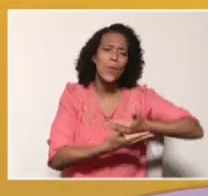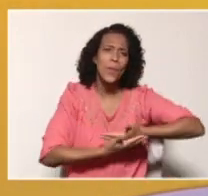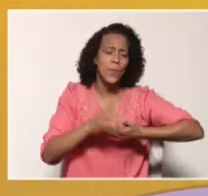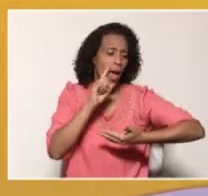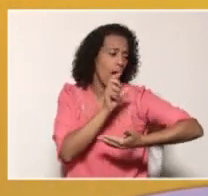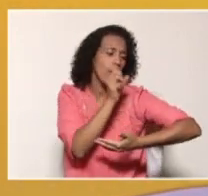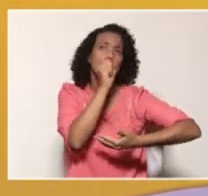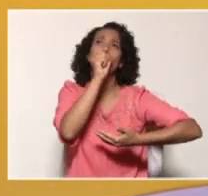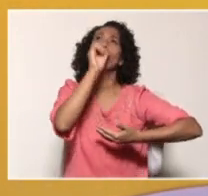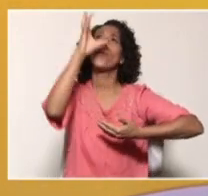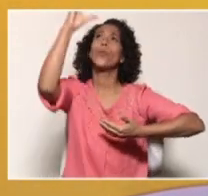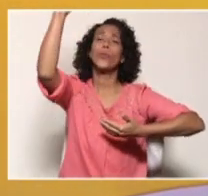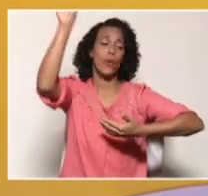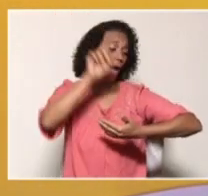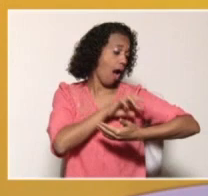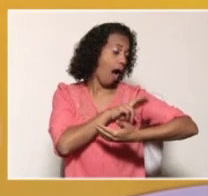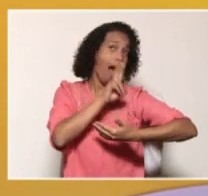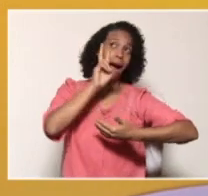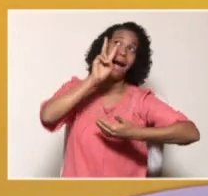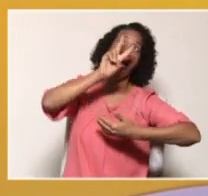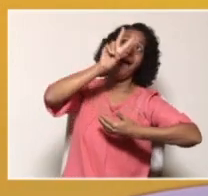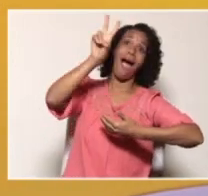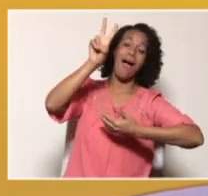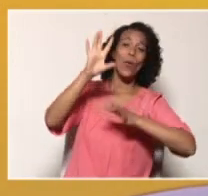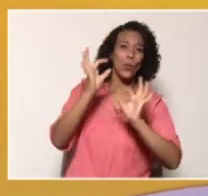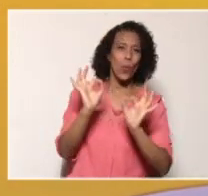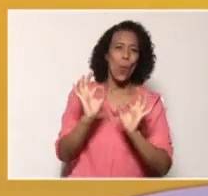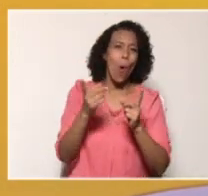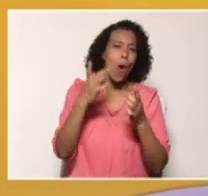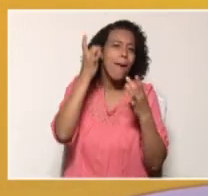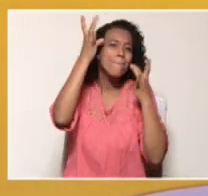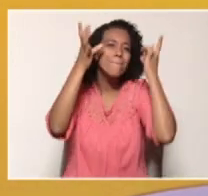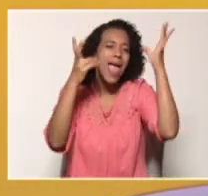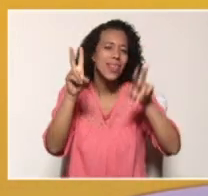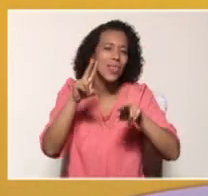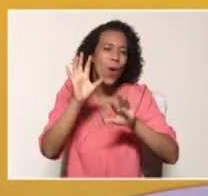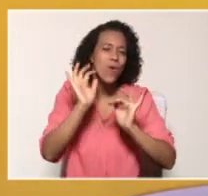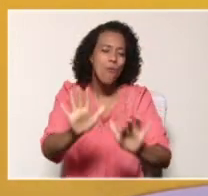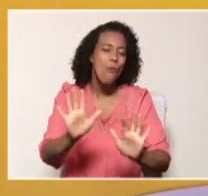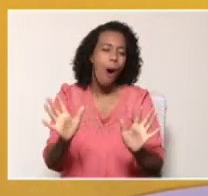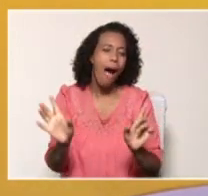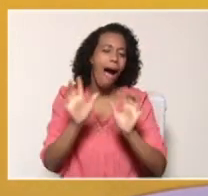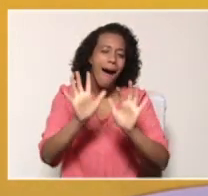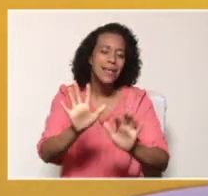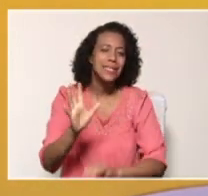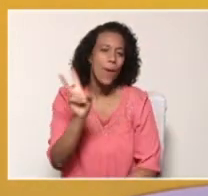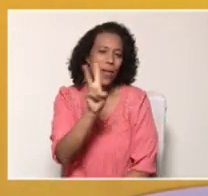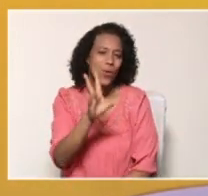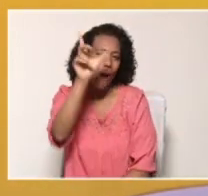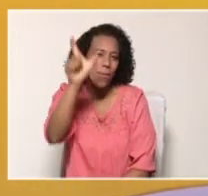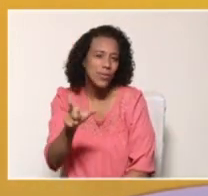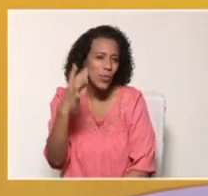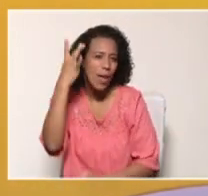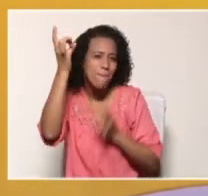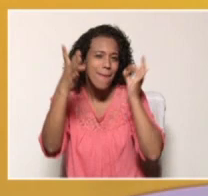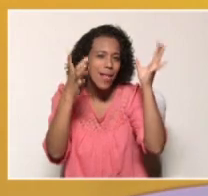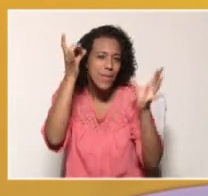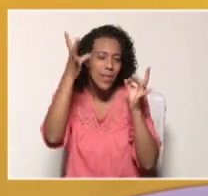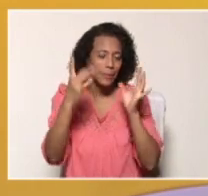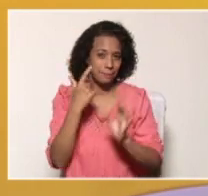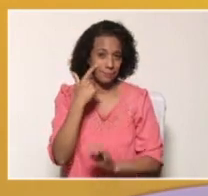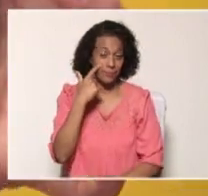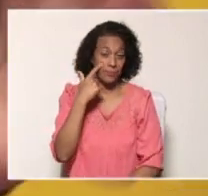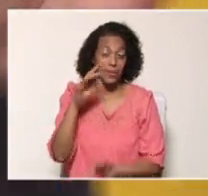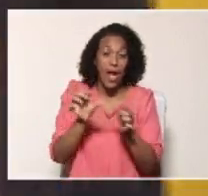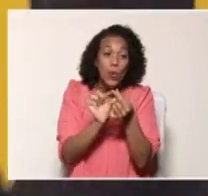a hacer? Fíjense, yo me inventé algo, tipo venezolano y venezolana, que siempre estamos al día inventando cosas.